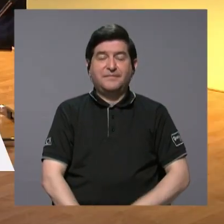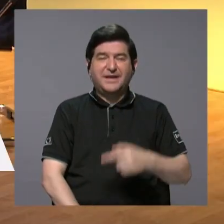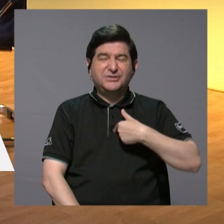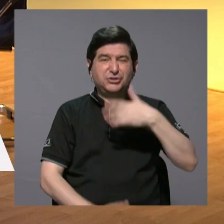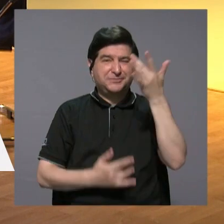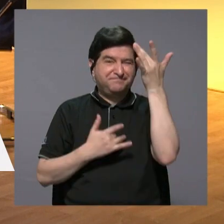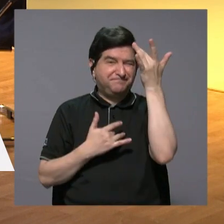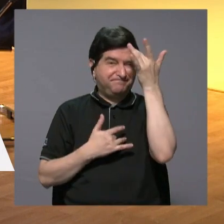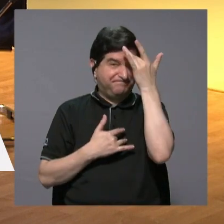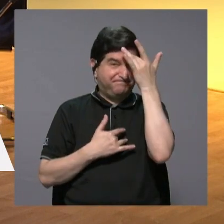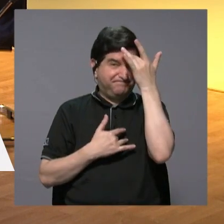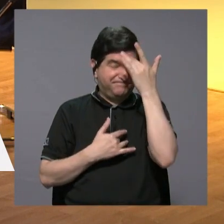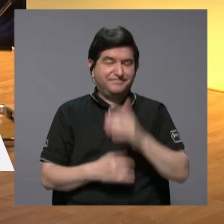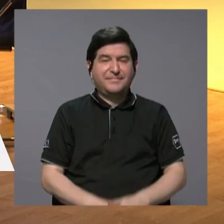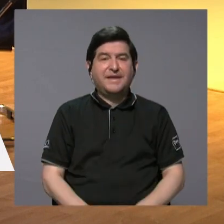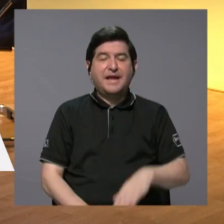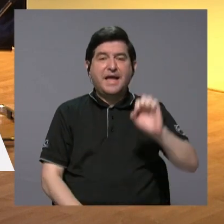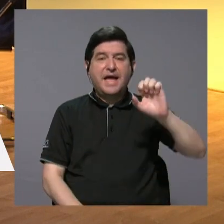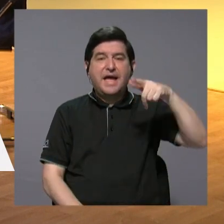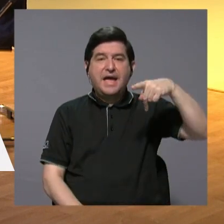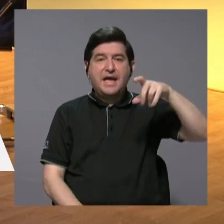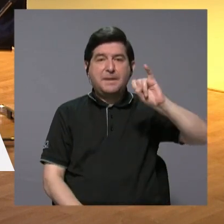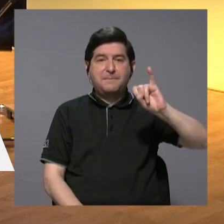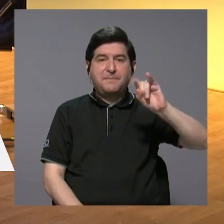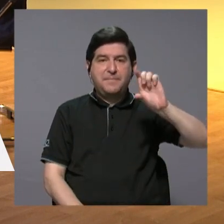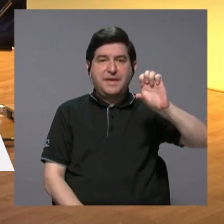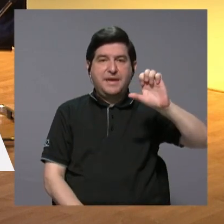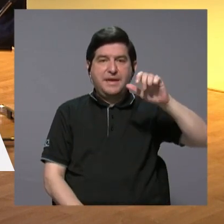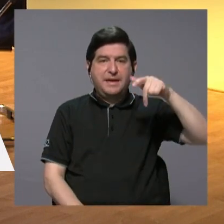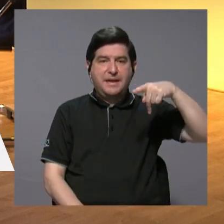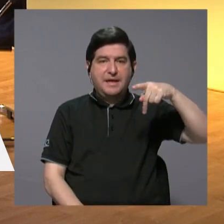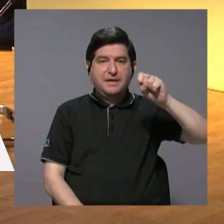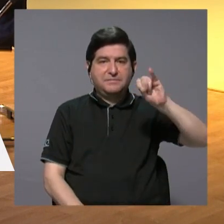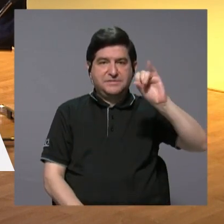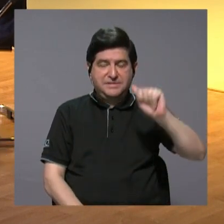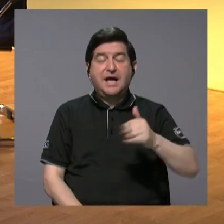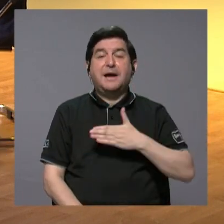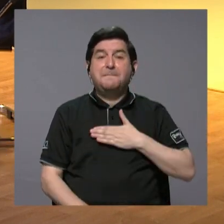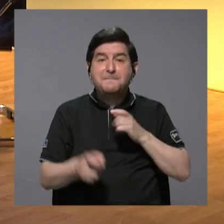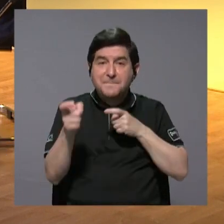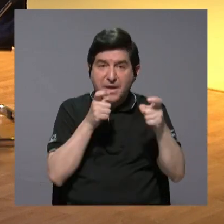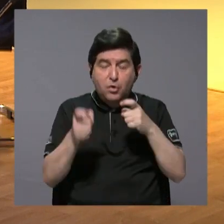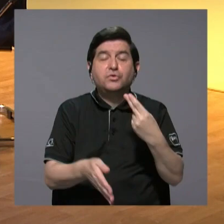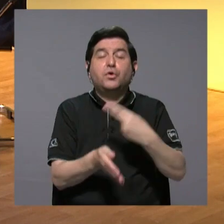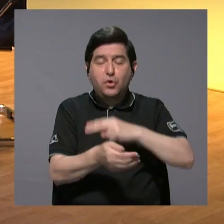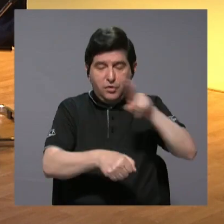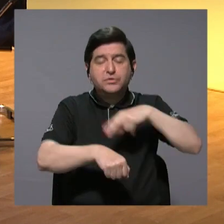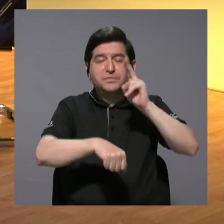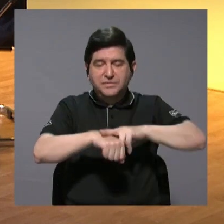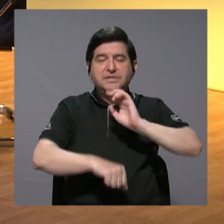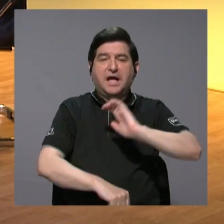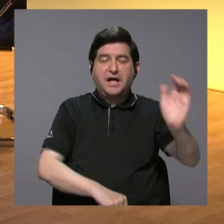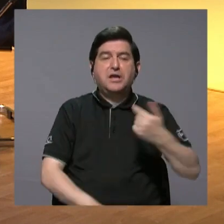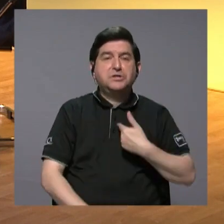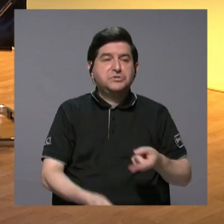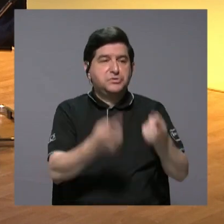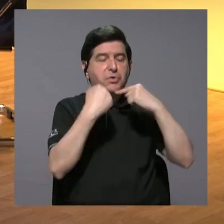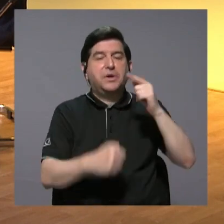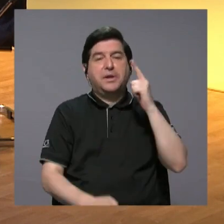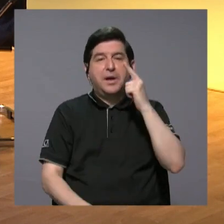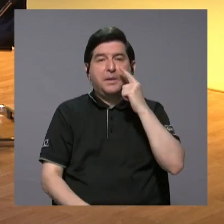Padecía de epilepsia, y entonces el control me lo llevaba en el Hospital Nacional de Niños. Entonces me venía con mi